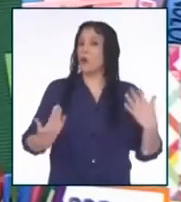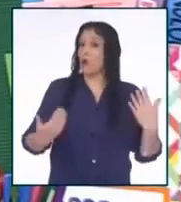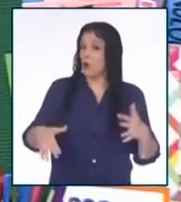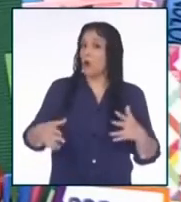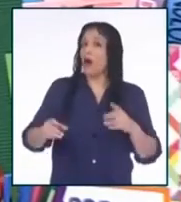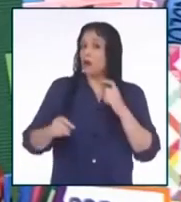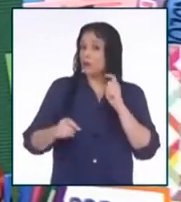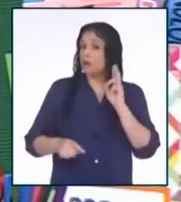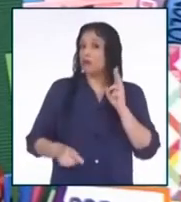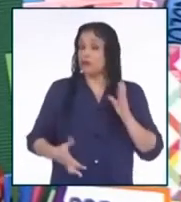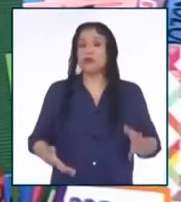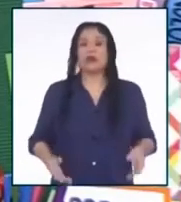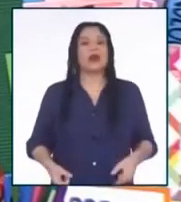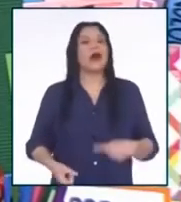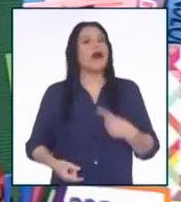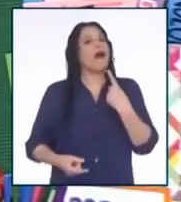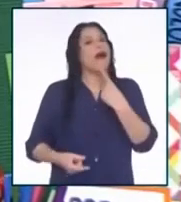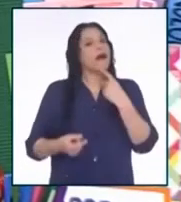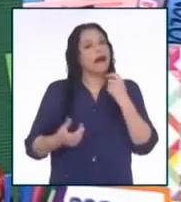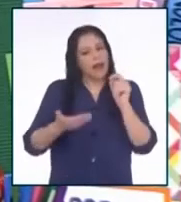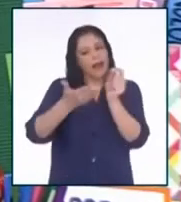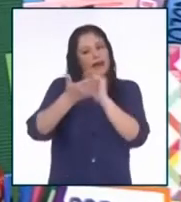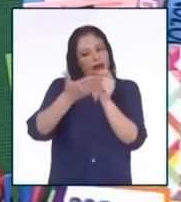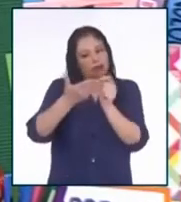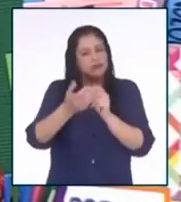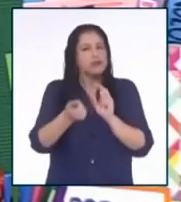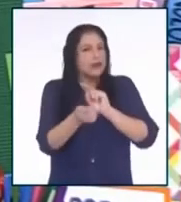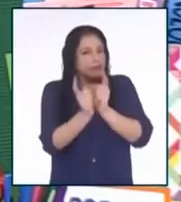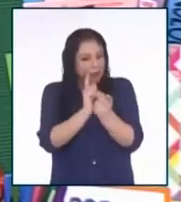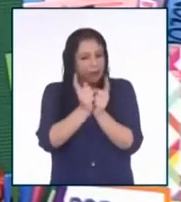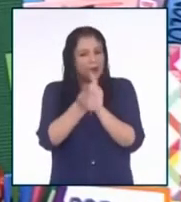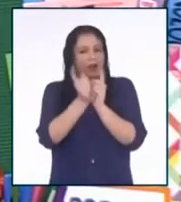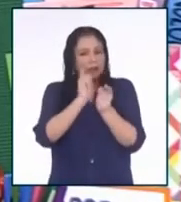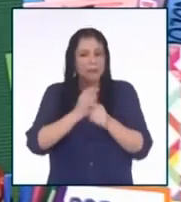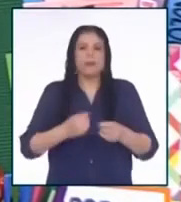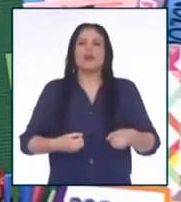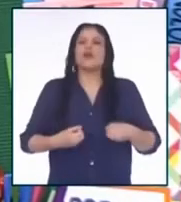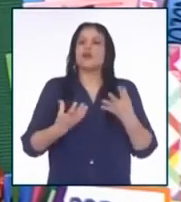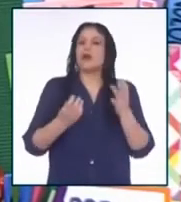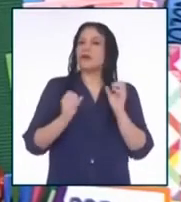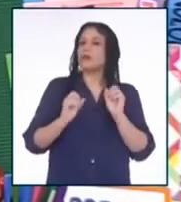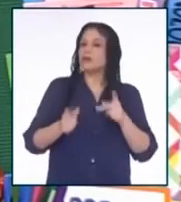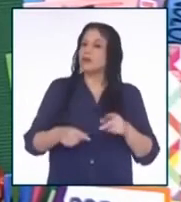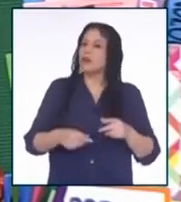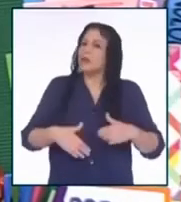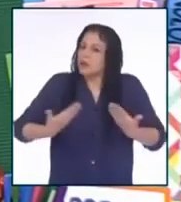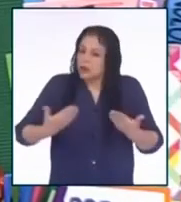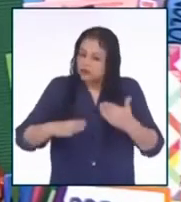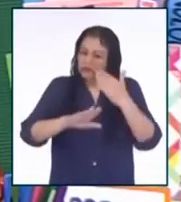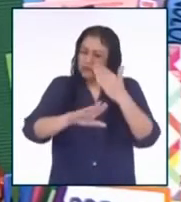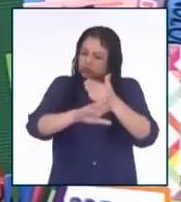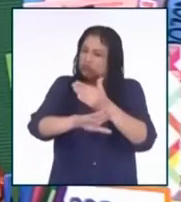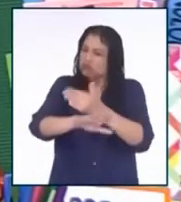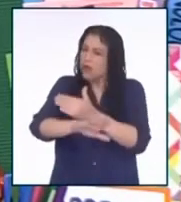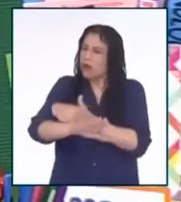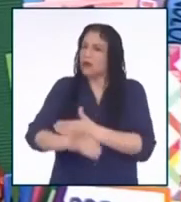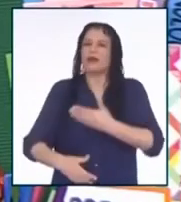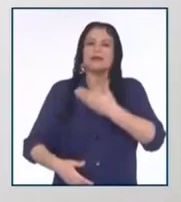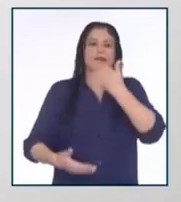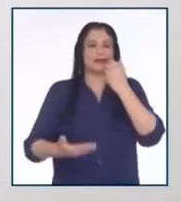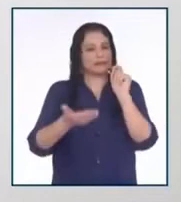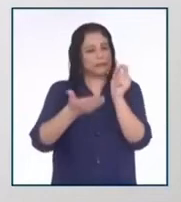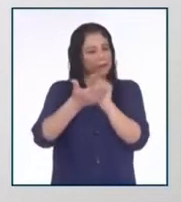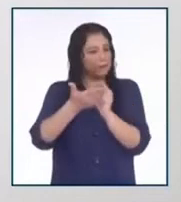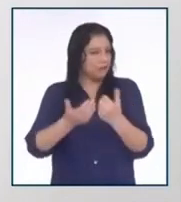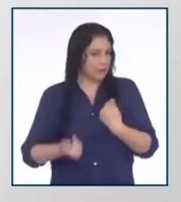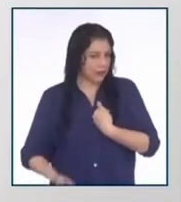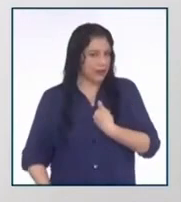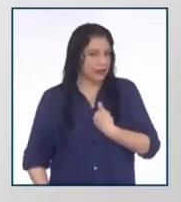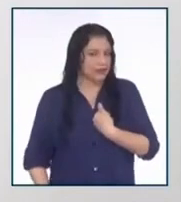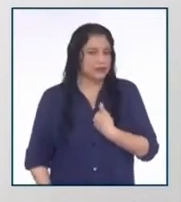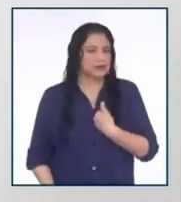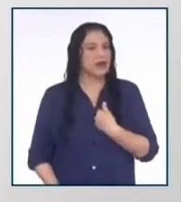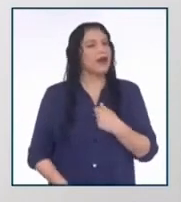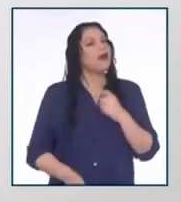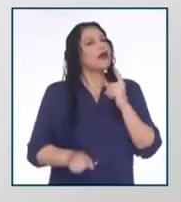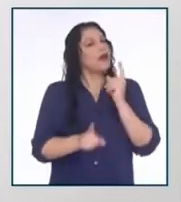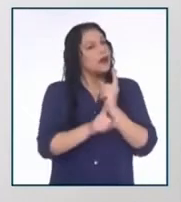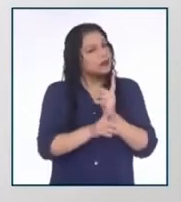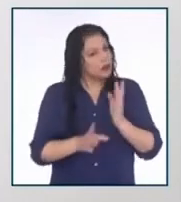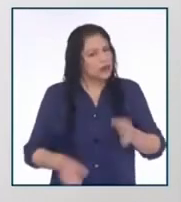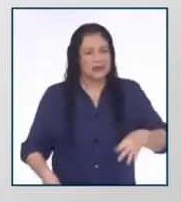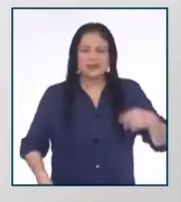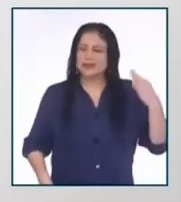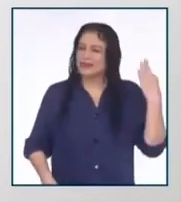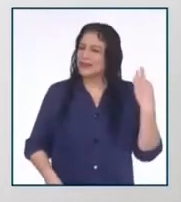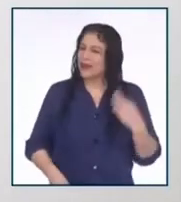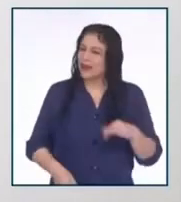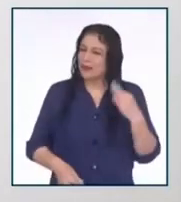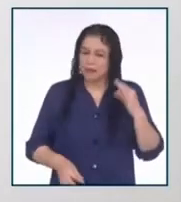profesora. La verdad es que cada versión que corregimos nos da la opción de ir mejorando cada vez más nuestros textos. Así es, Stephanie.